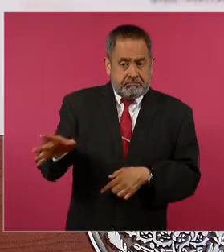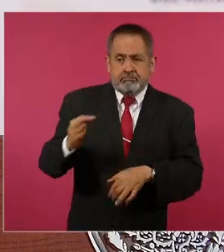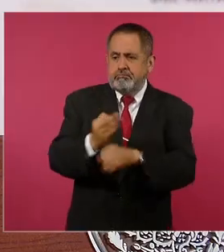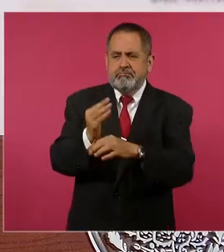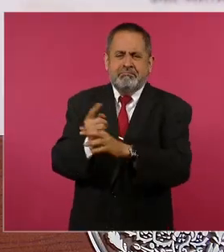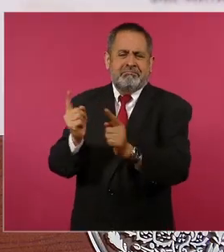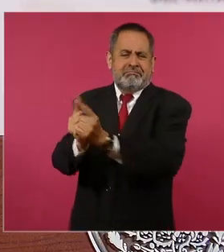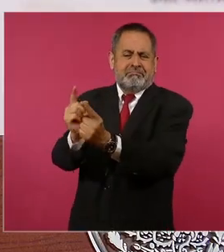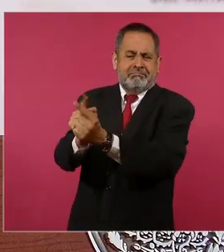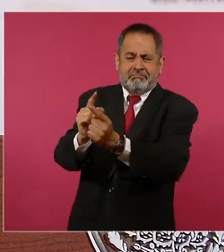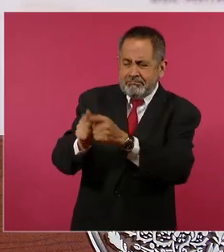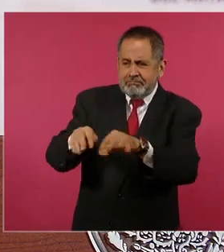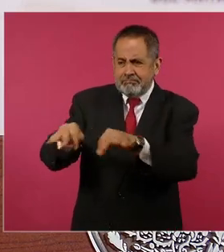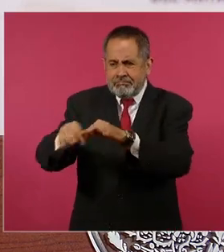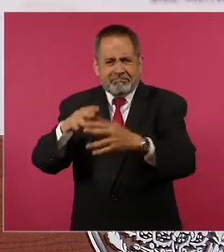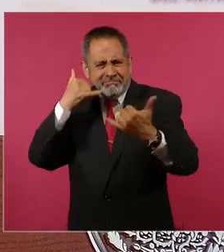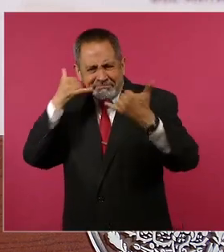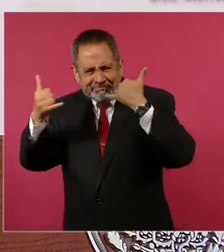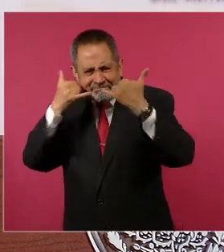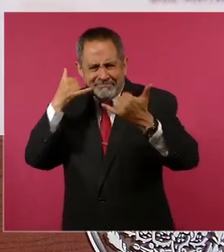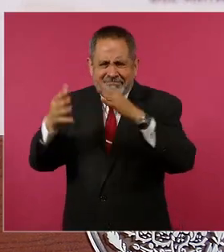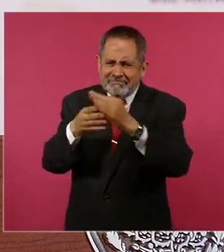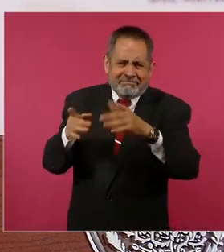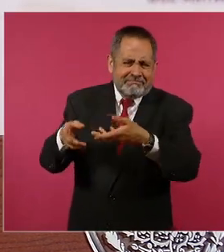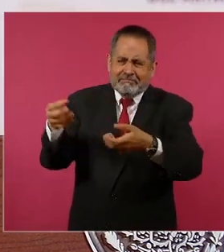recibiendo pues llamadas,